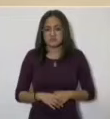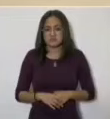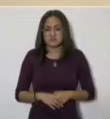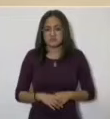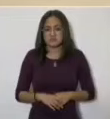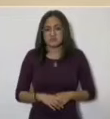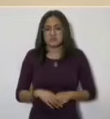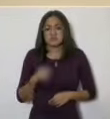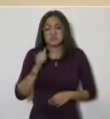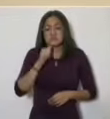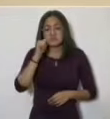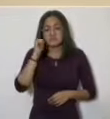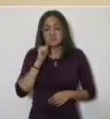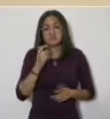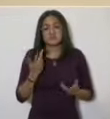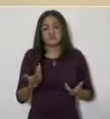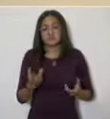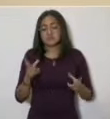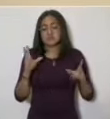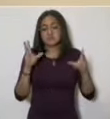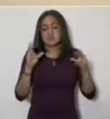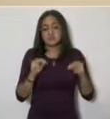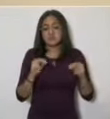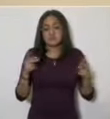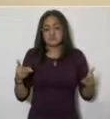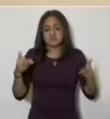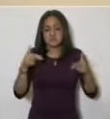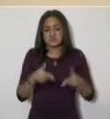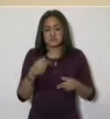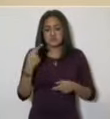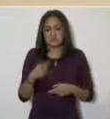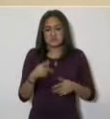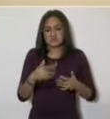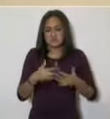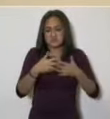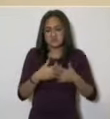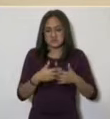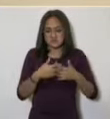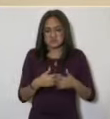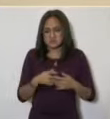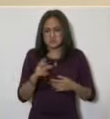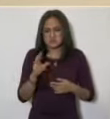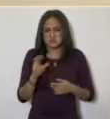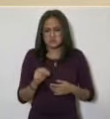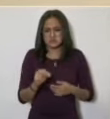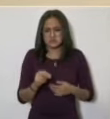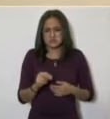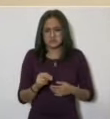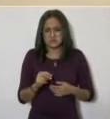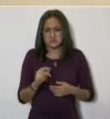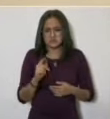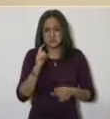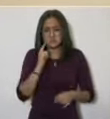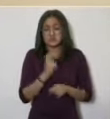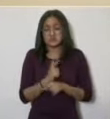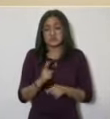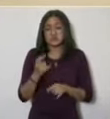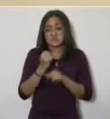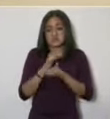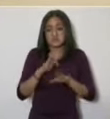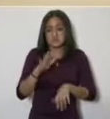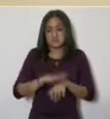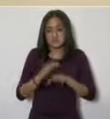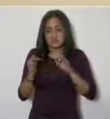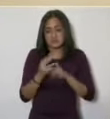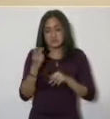ayer no intentaron asaltar una maquiladora hasta ya la información más cercana